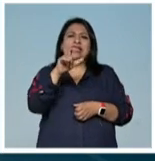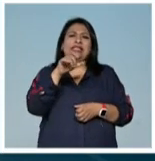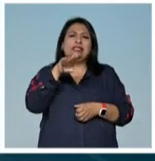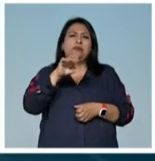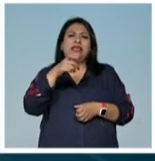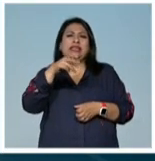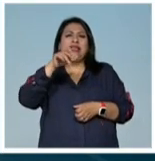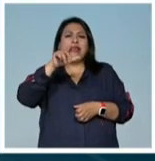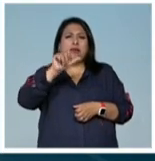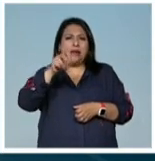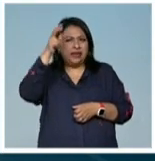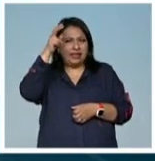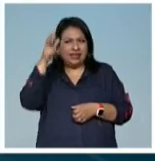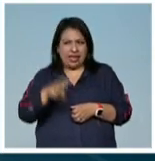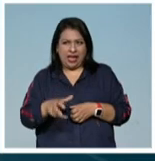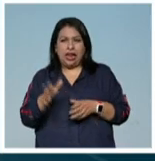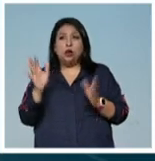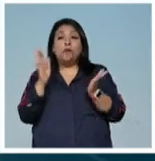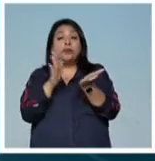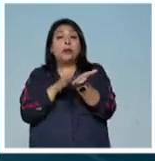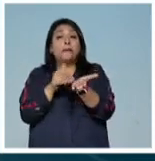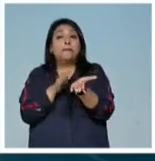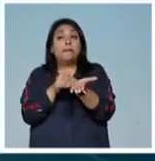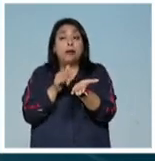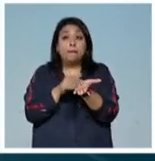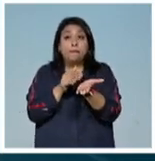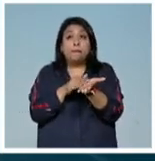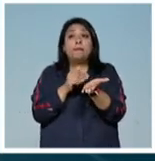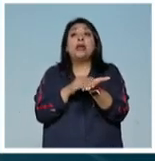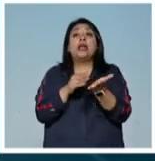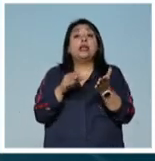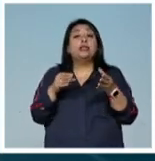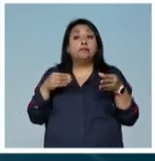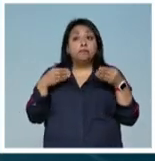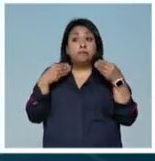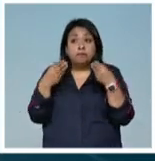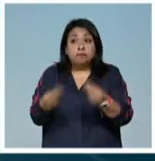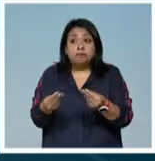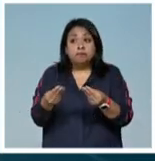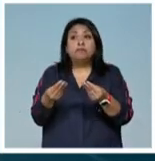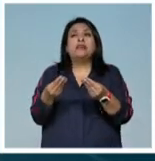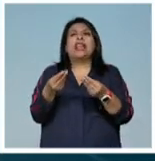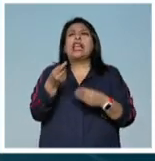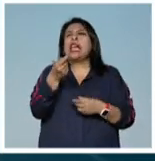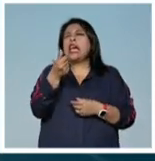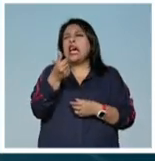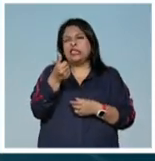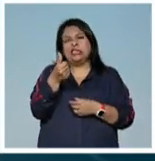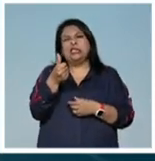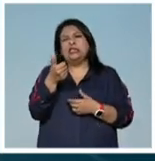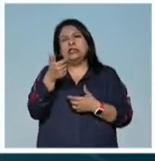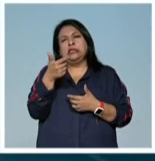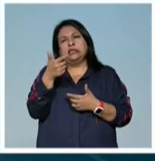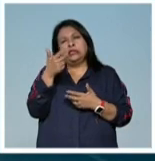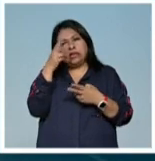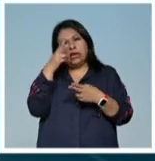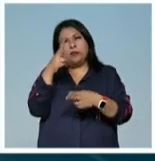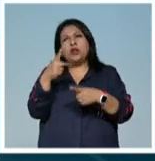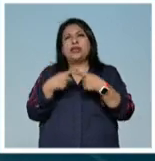Hidalgo, y que los documentos fueron depositados casi en una ceremonia por